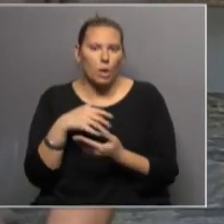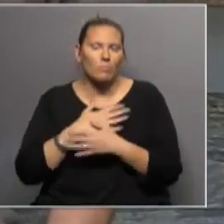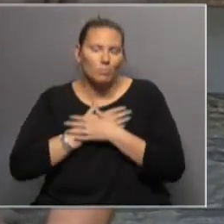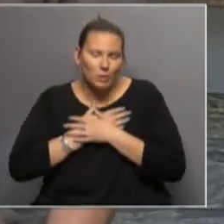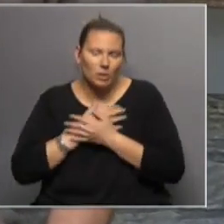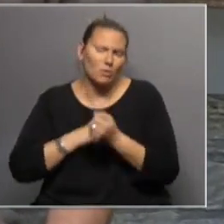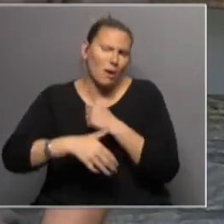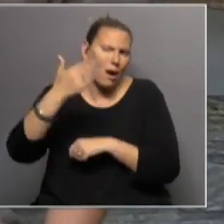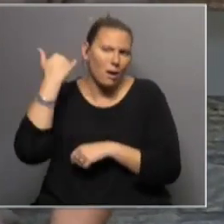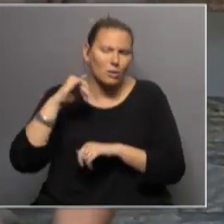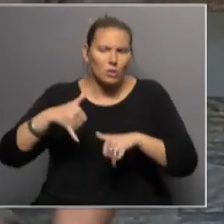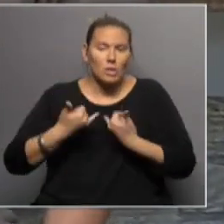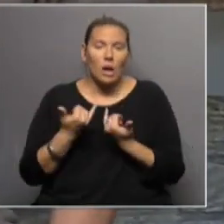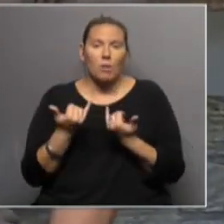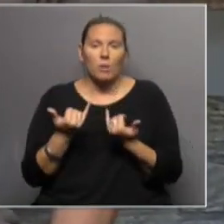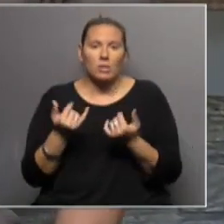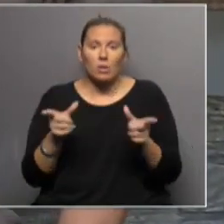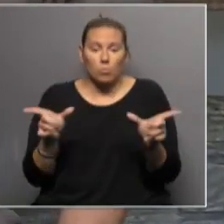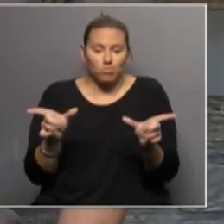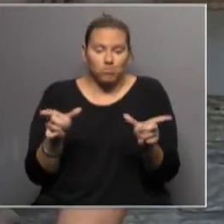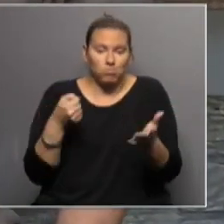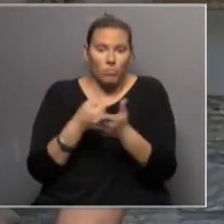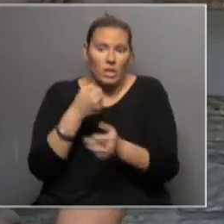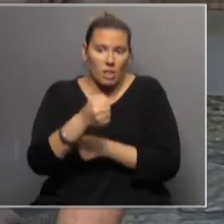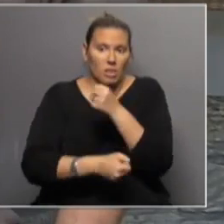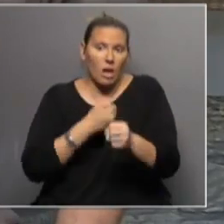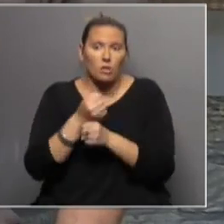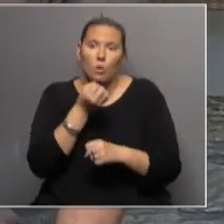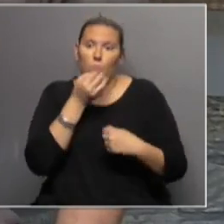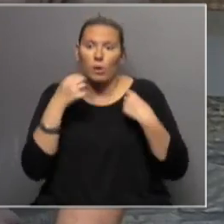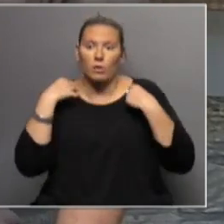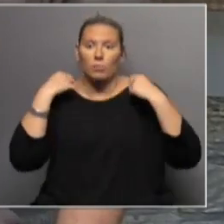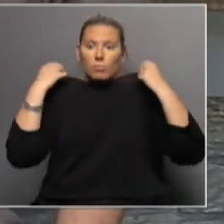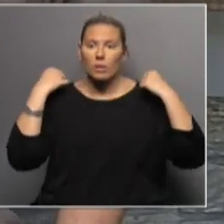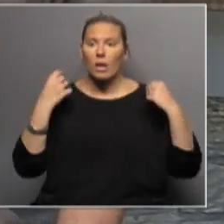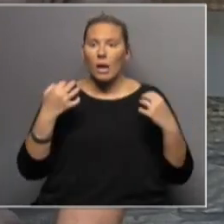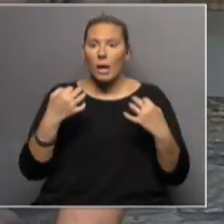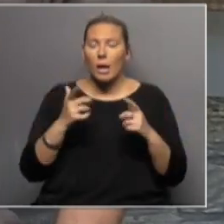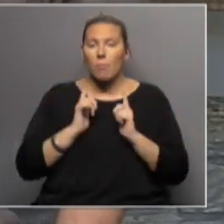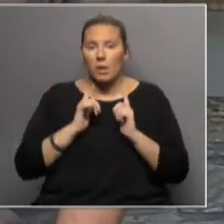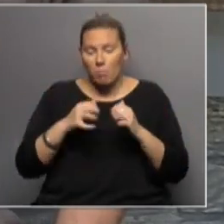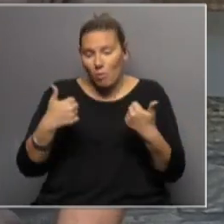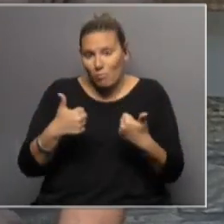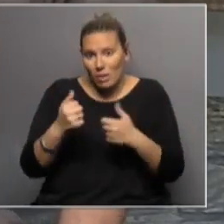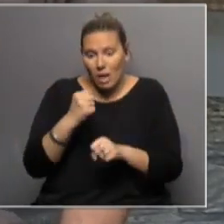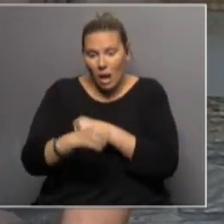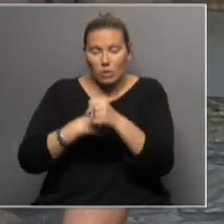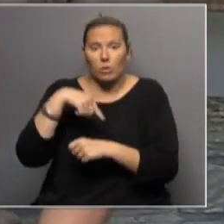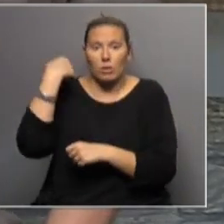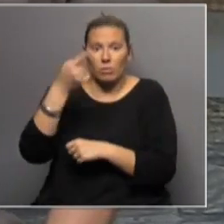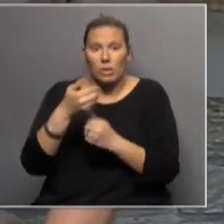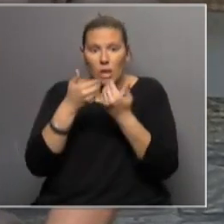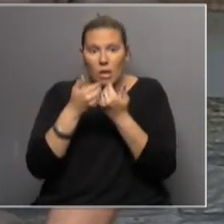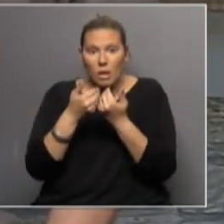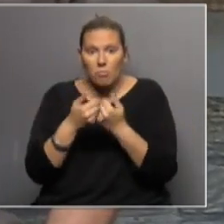desde hace muchos años. Así que va a ser un final de año glorioso. Esperemos que salga todo bien y nada, el año que viene arrancar